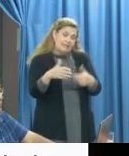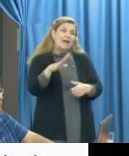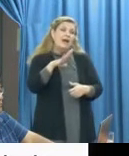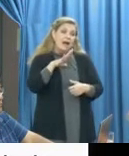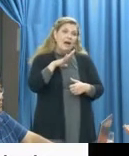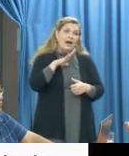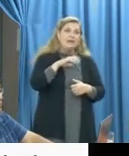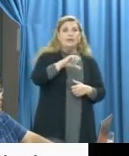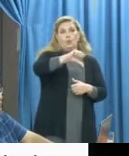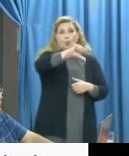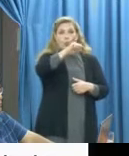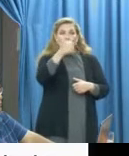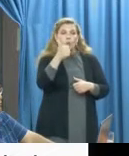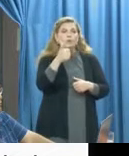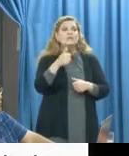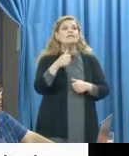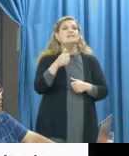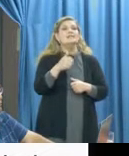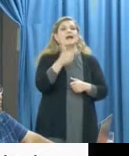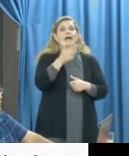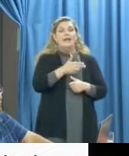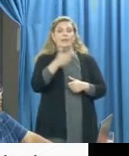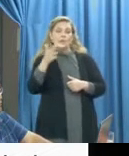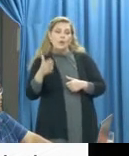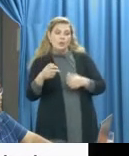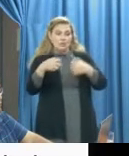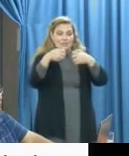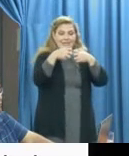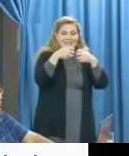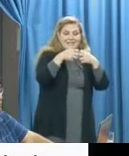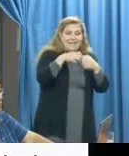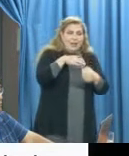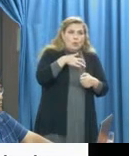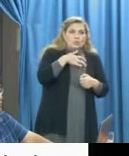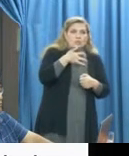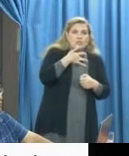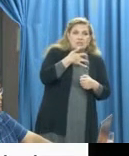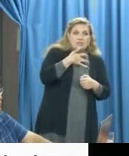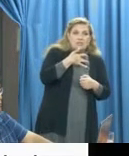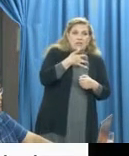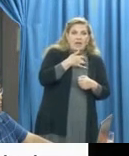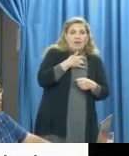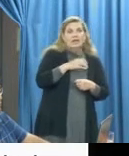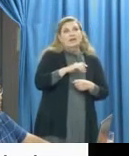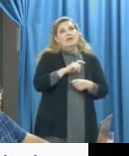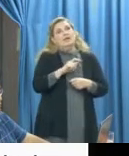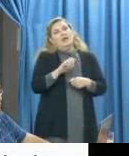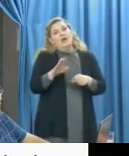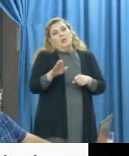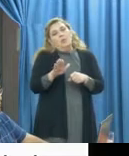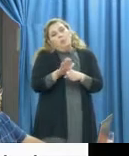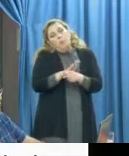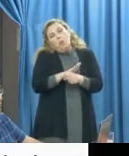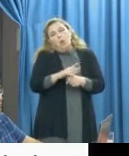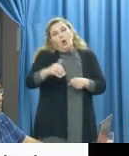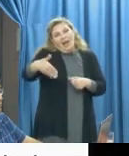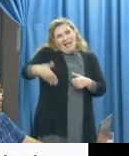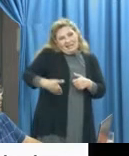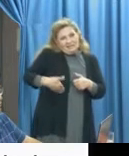sorderas neurosensoriales que fueron adquiridas, ¿no? Ahora, el